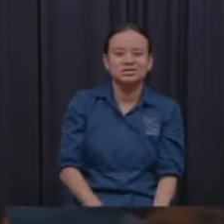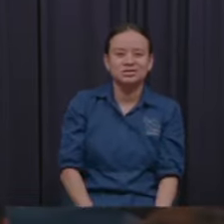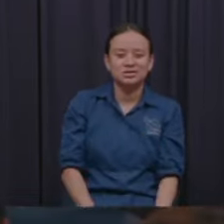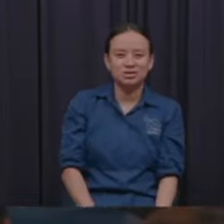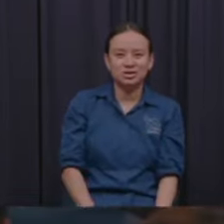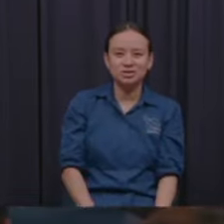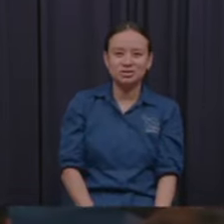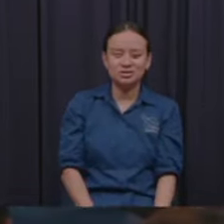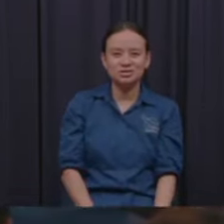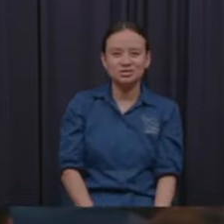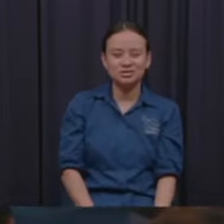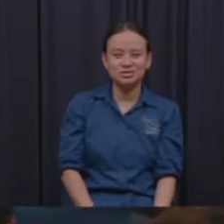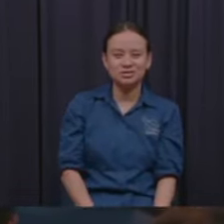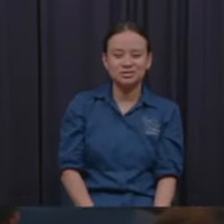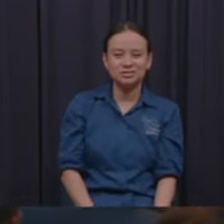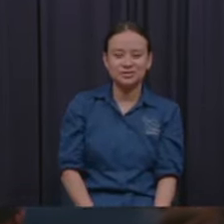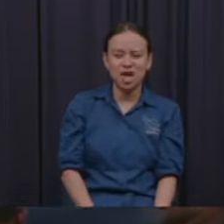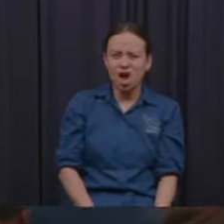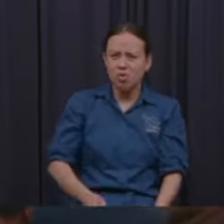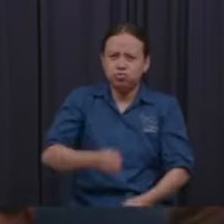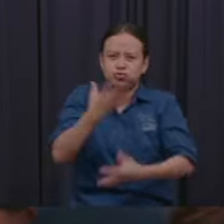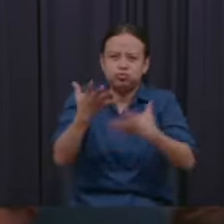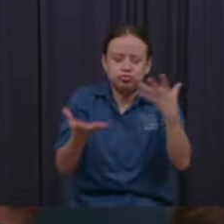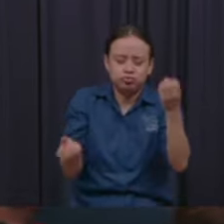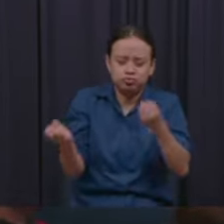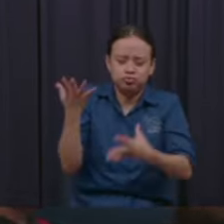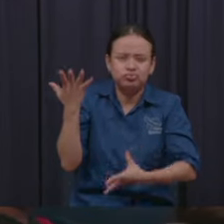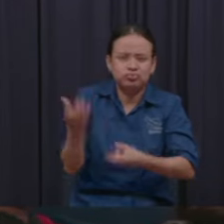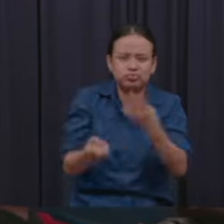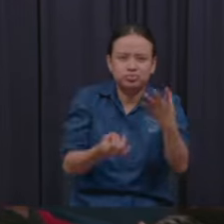suena increíble. Encontraron hechicerías en la casa,